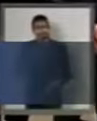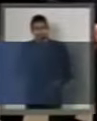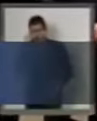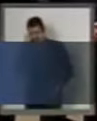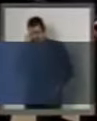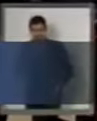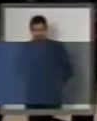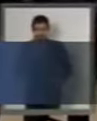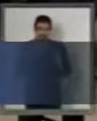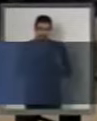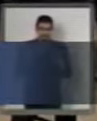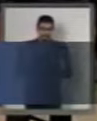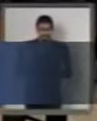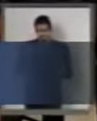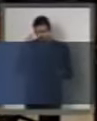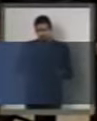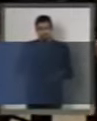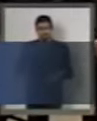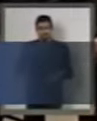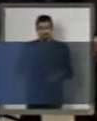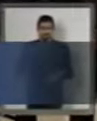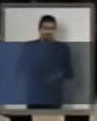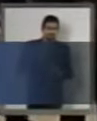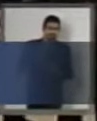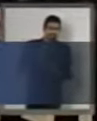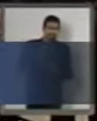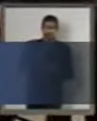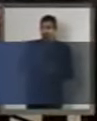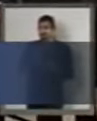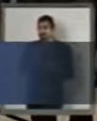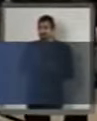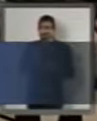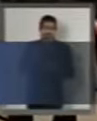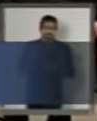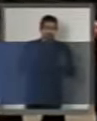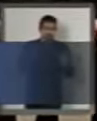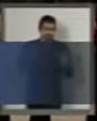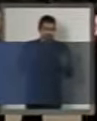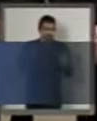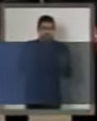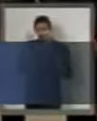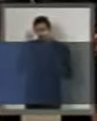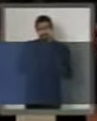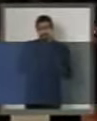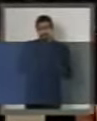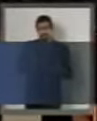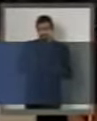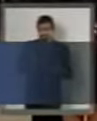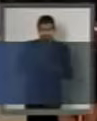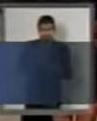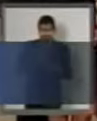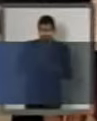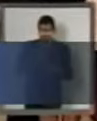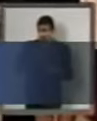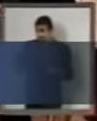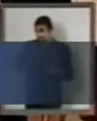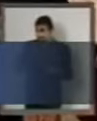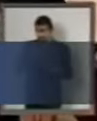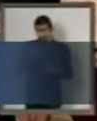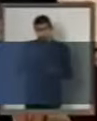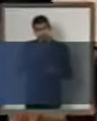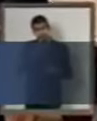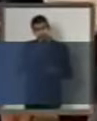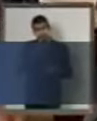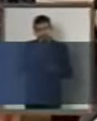inscriban los interesados, interesadas, ¿me explico? La calificación de las currículas,